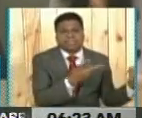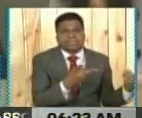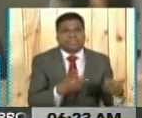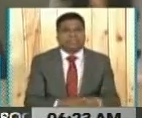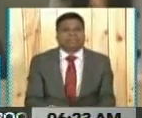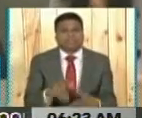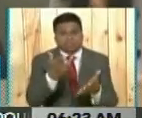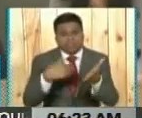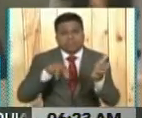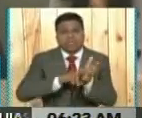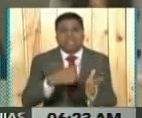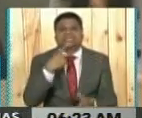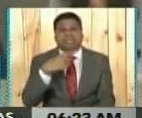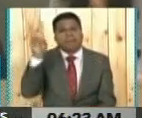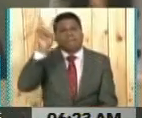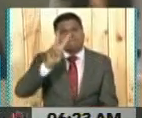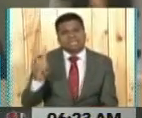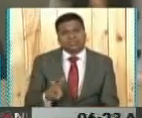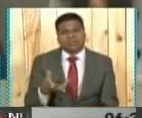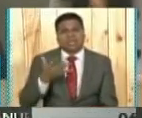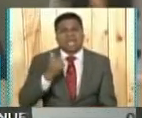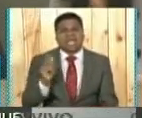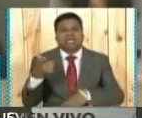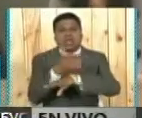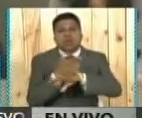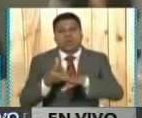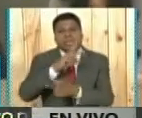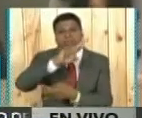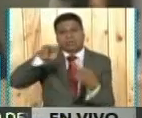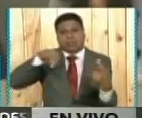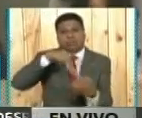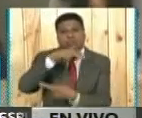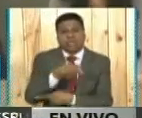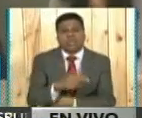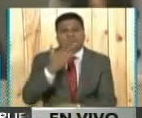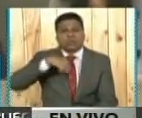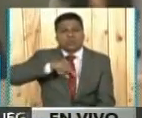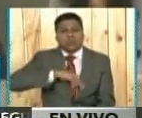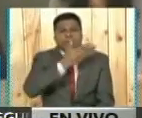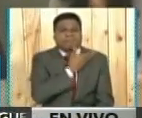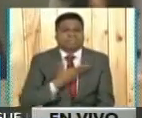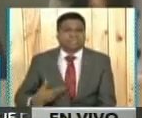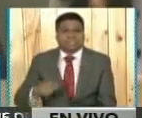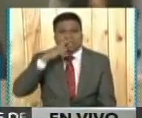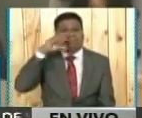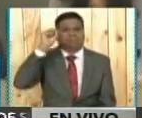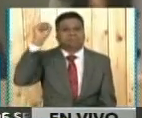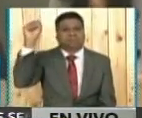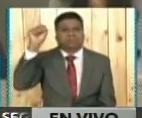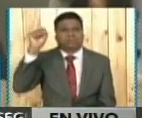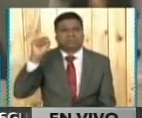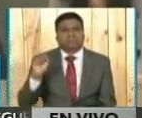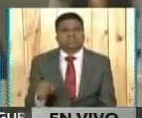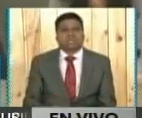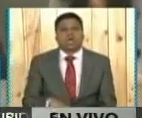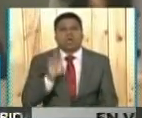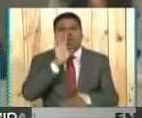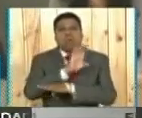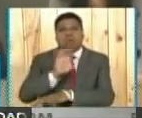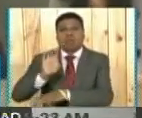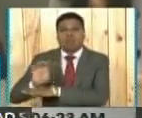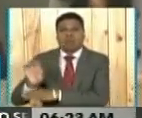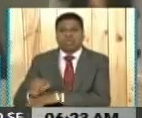reiterar que en Venezuela el gobierno revolucionario de nuestro presidente Nicolás Maduro Moros preserva y